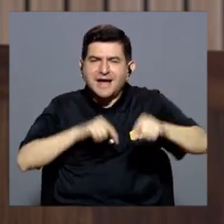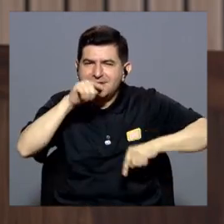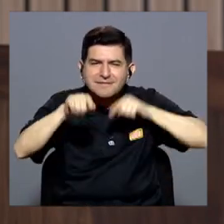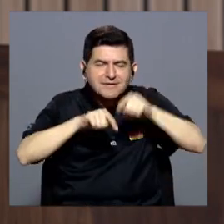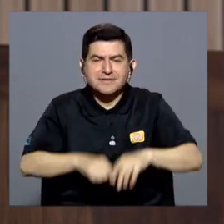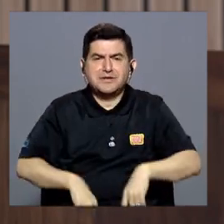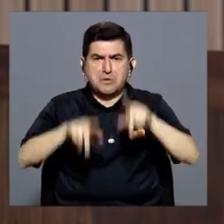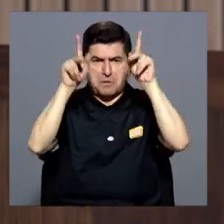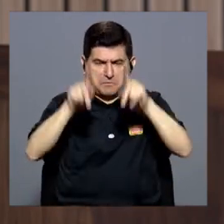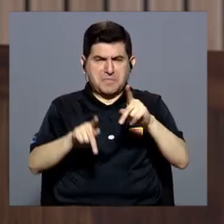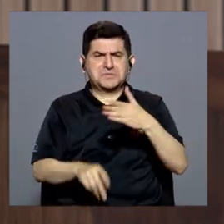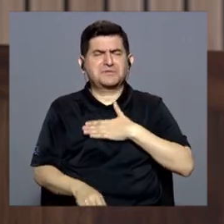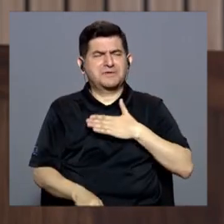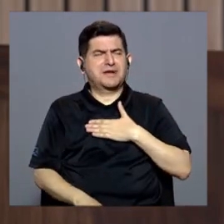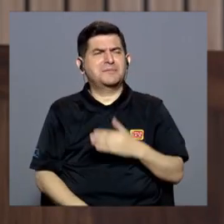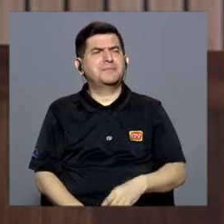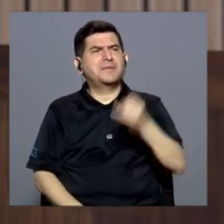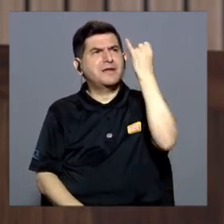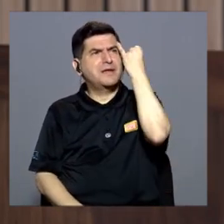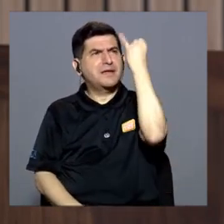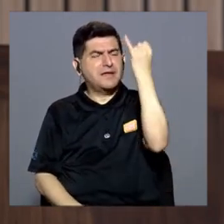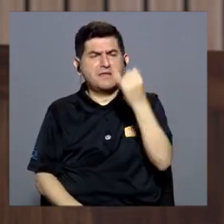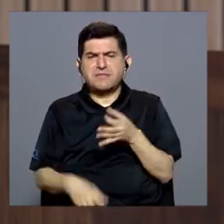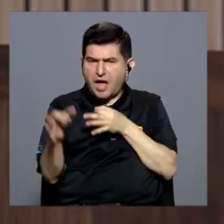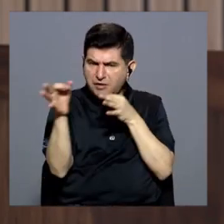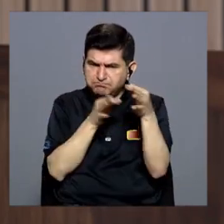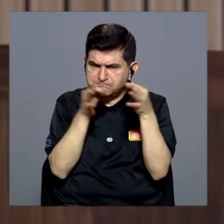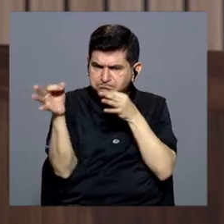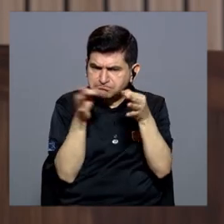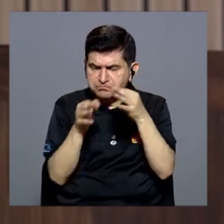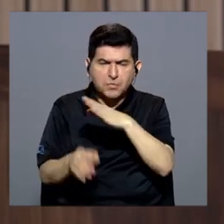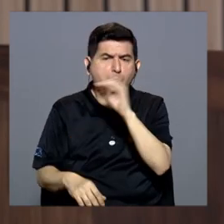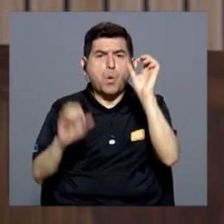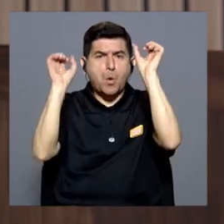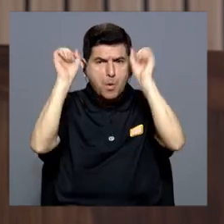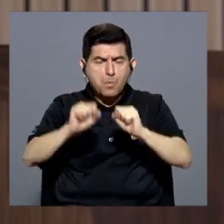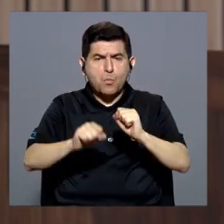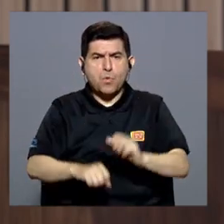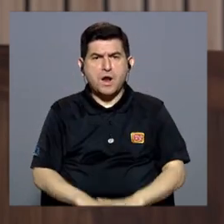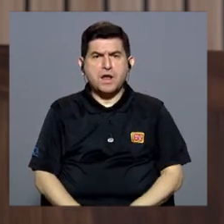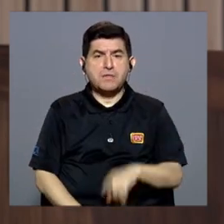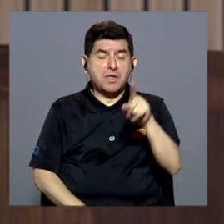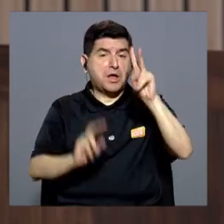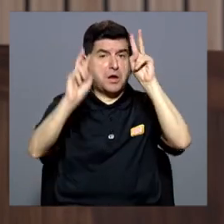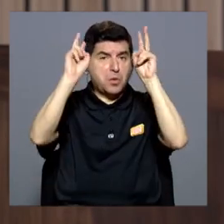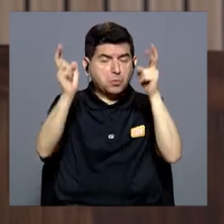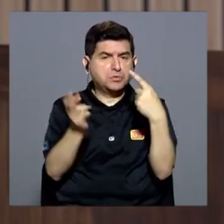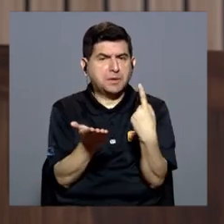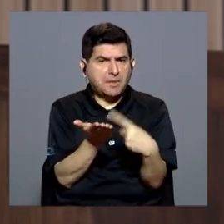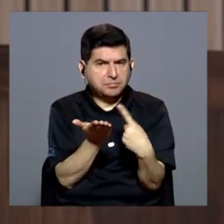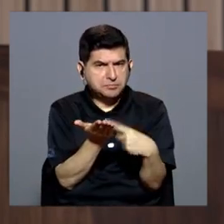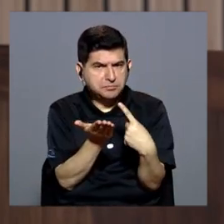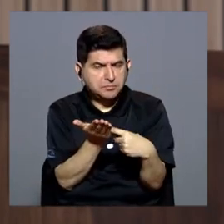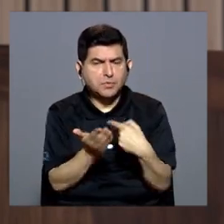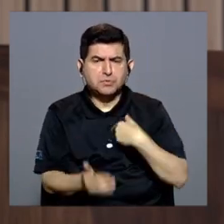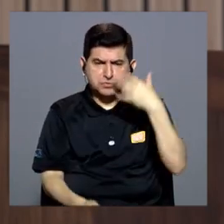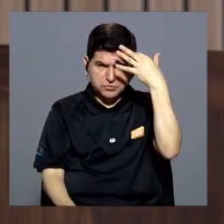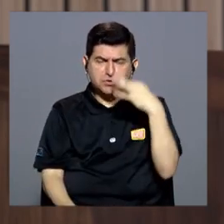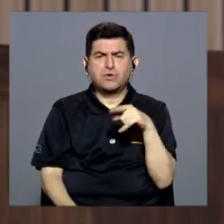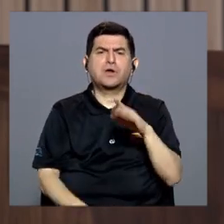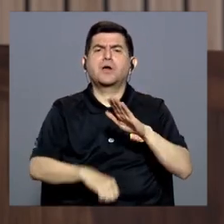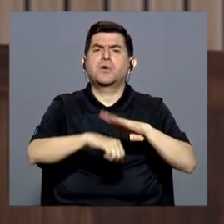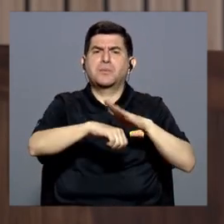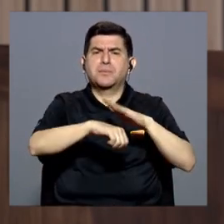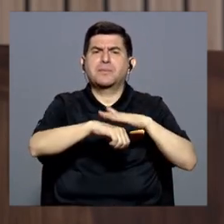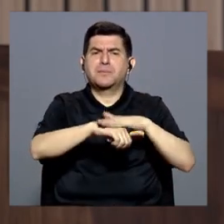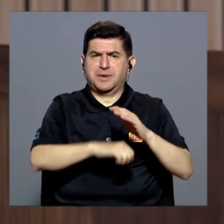a alguien que me pueda argumentar de buena manera o que me pueda colocar una temática, yo creo que eso nos